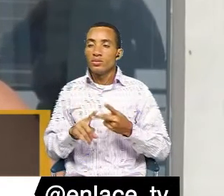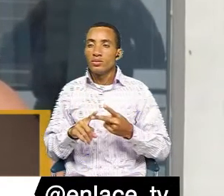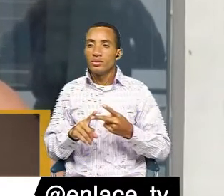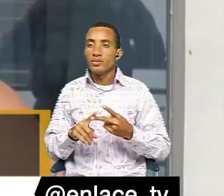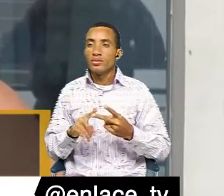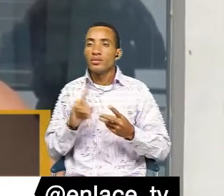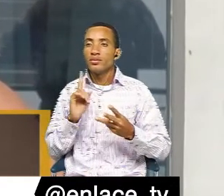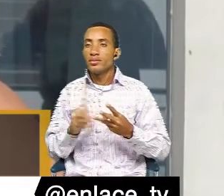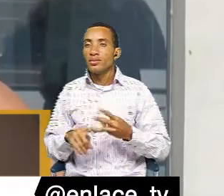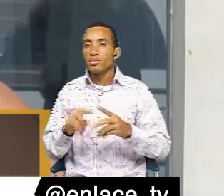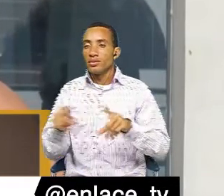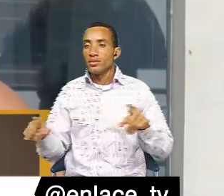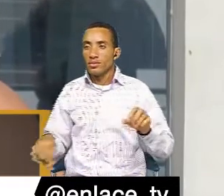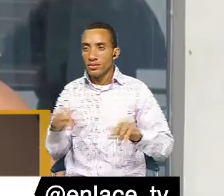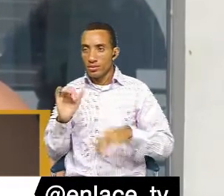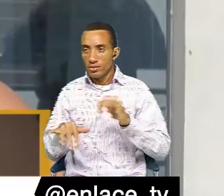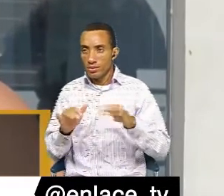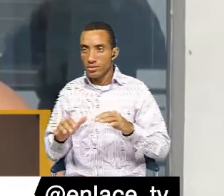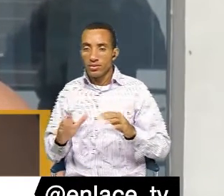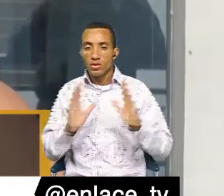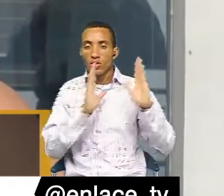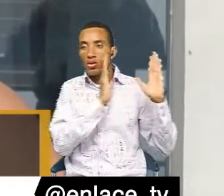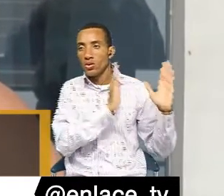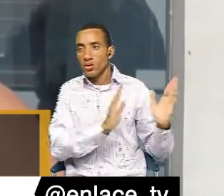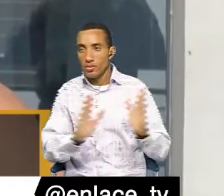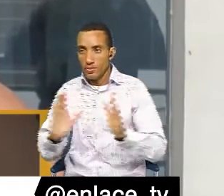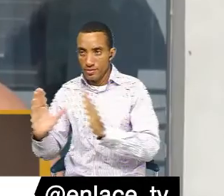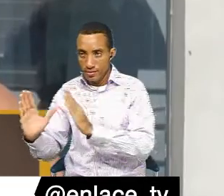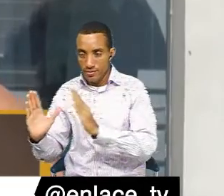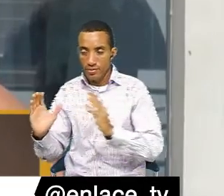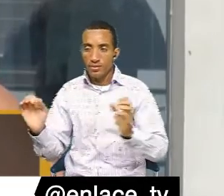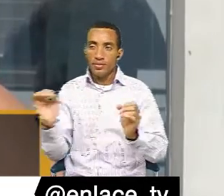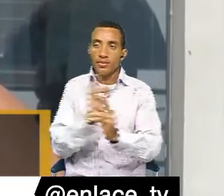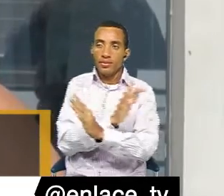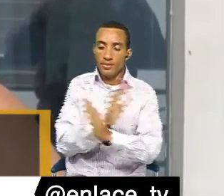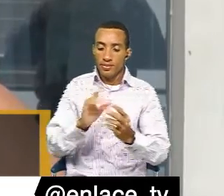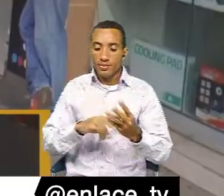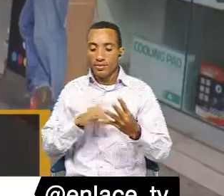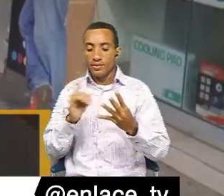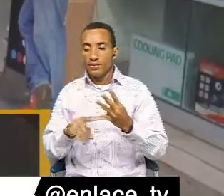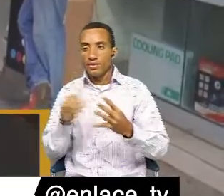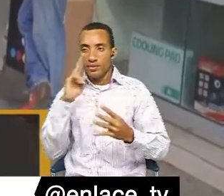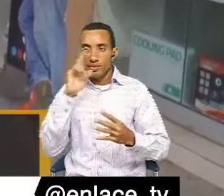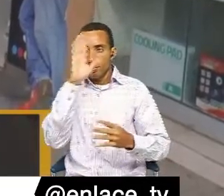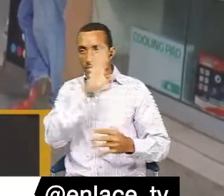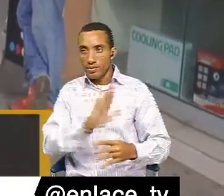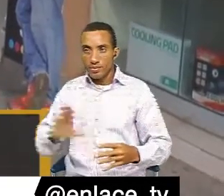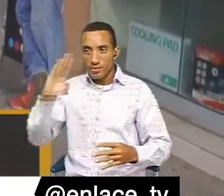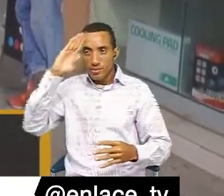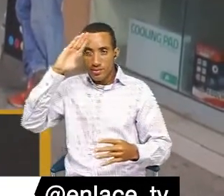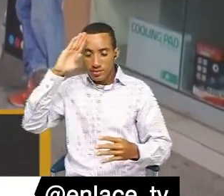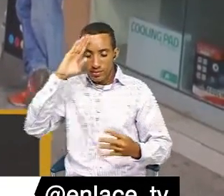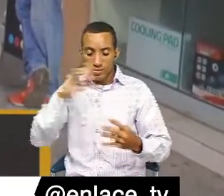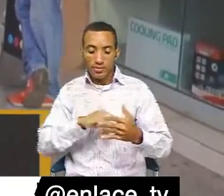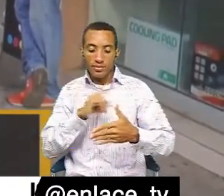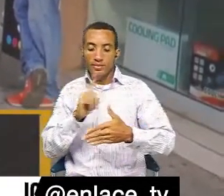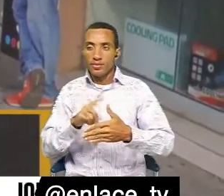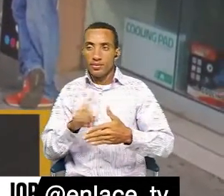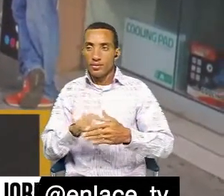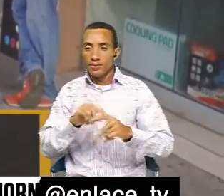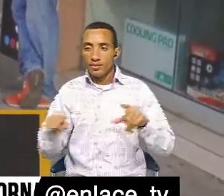Oficina de Inspección de Ornato de Espacio Público, la Policía Nacional y la Secretaría de Gobierno. Hasta el momento 10 locales nocturnos en la ciudad han